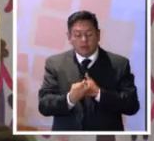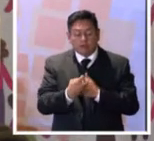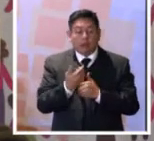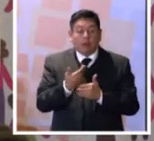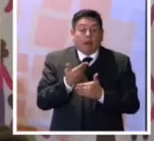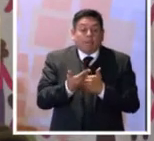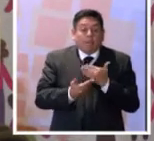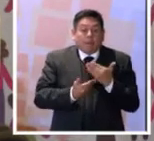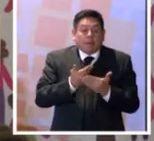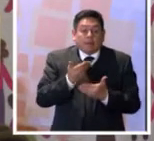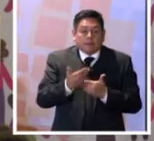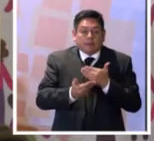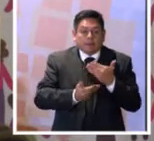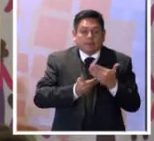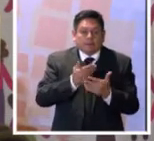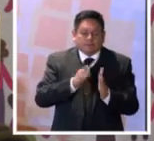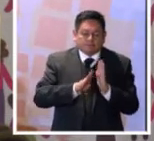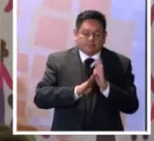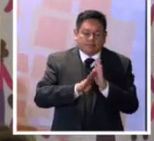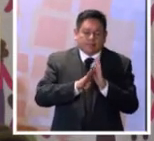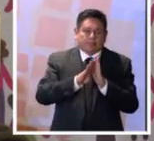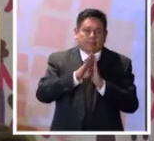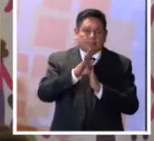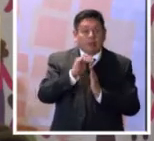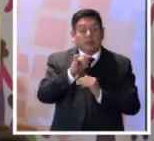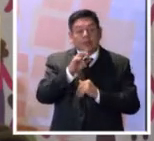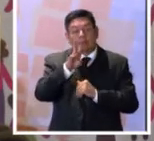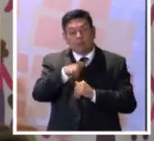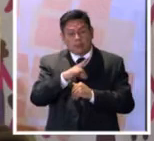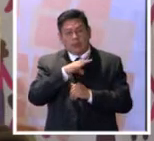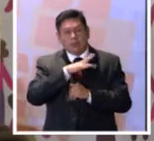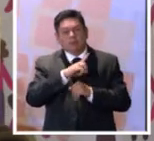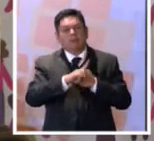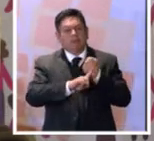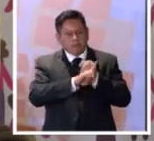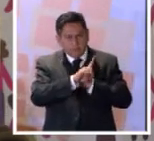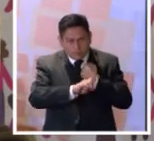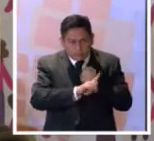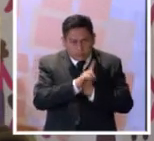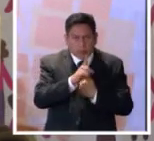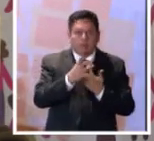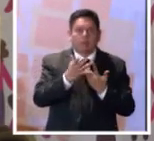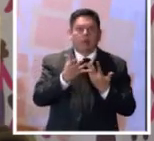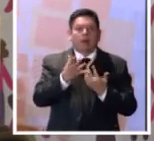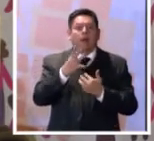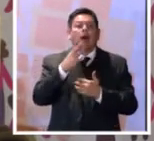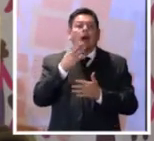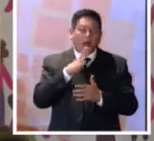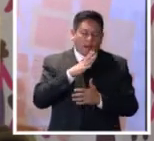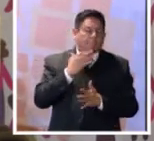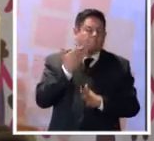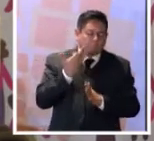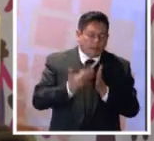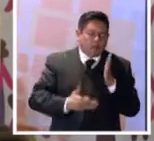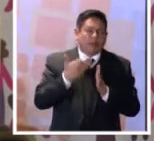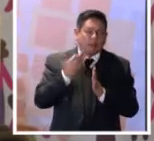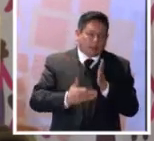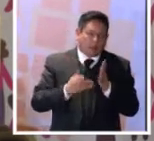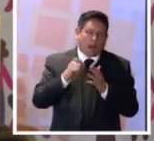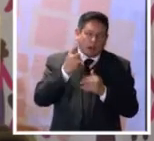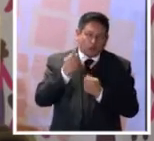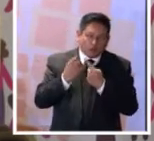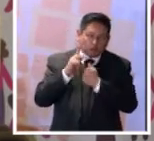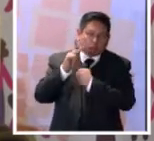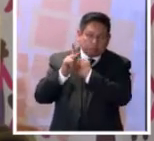que sabemos todas las dificultades que hay en este momento, sabemos que no tenemos una normativa en la mayoría de países,